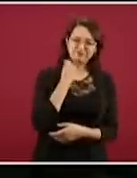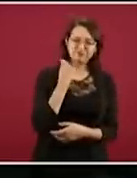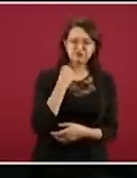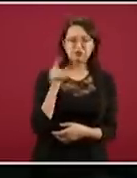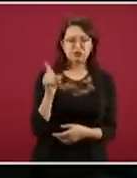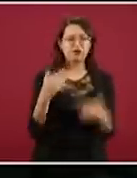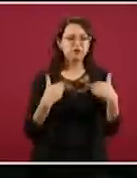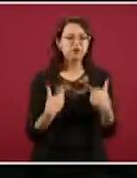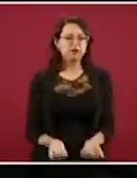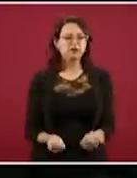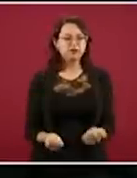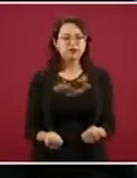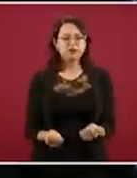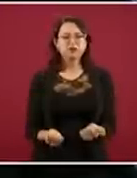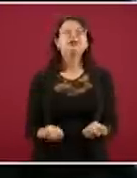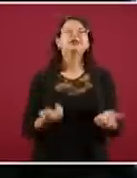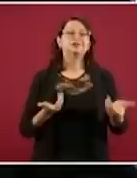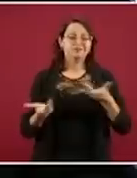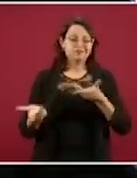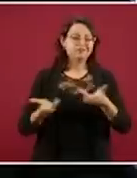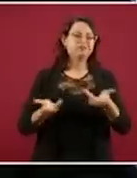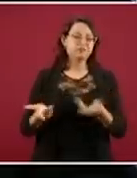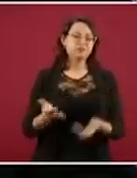pues se comprende